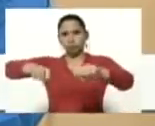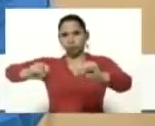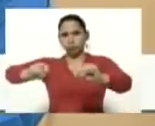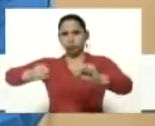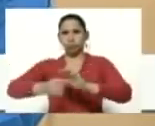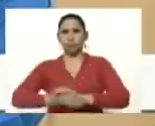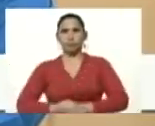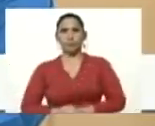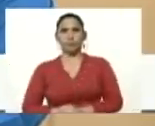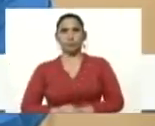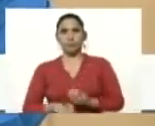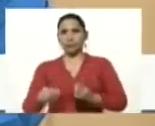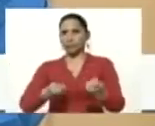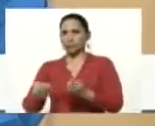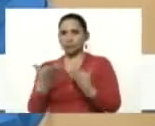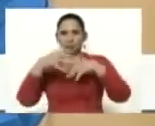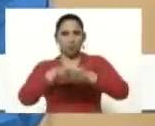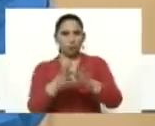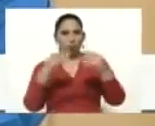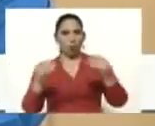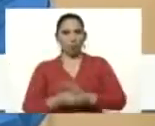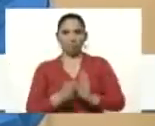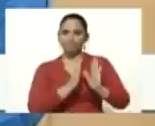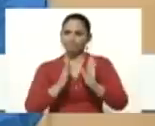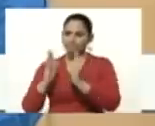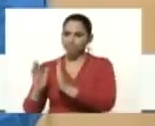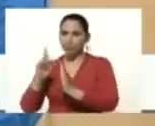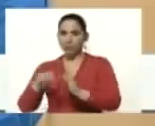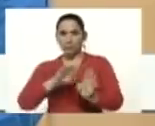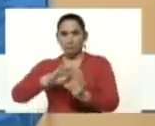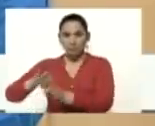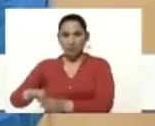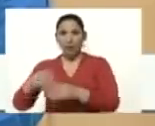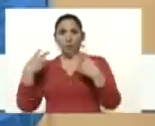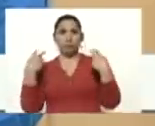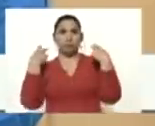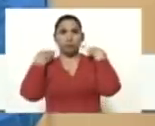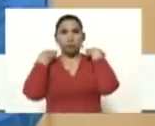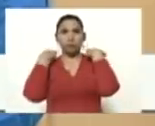mototaxistas, coordinar todo, pues. Y también las peluquerías.